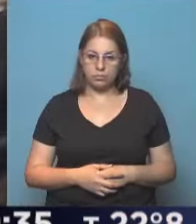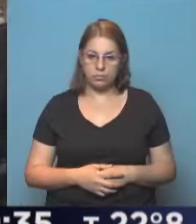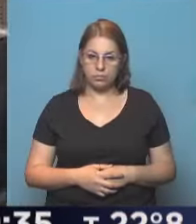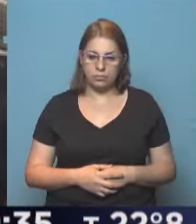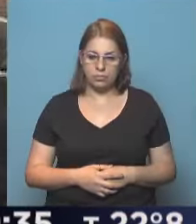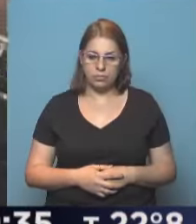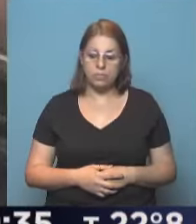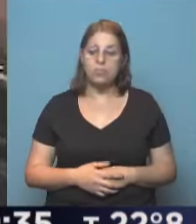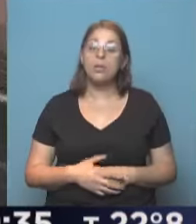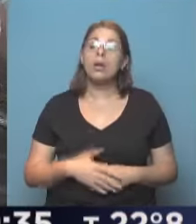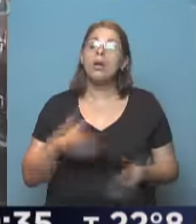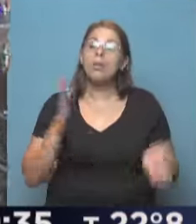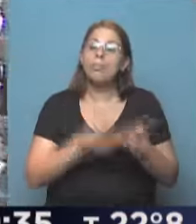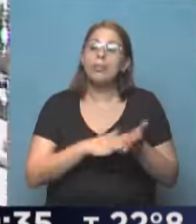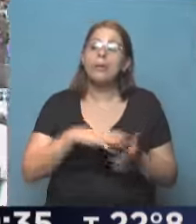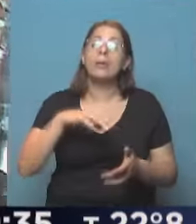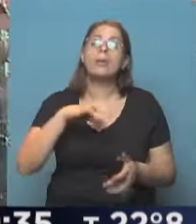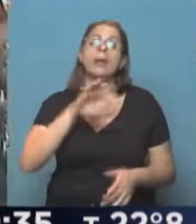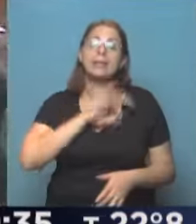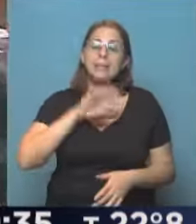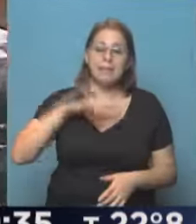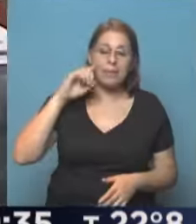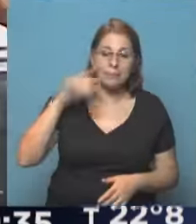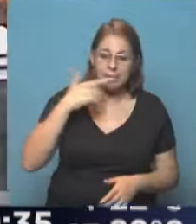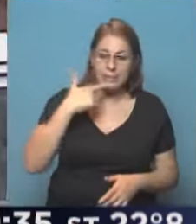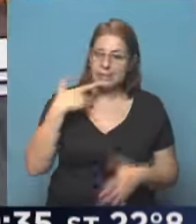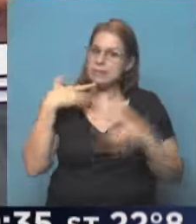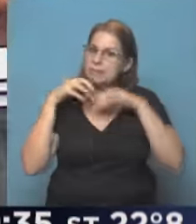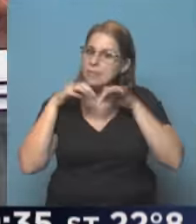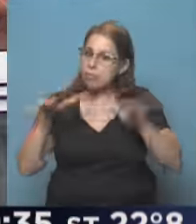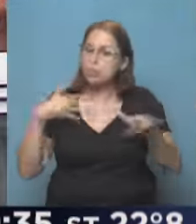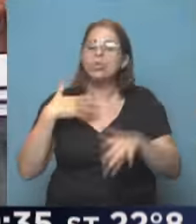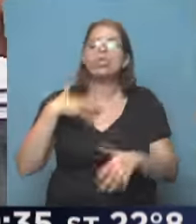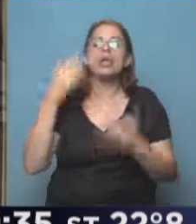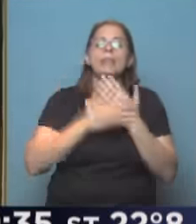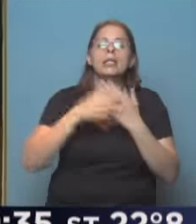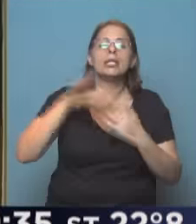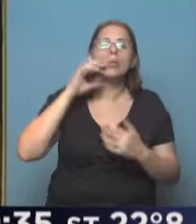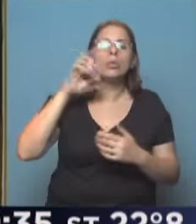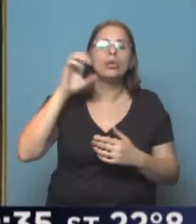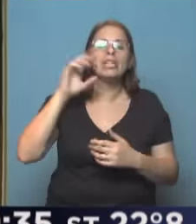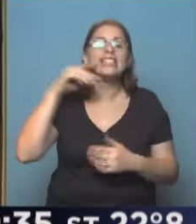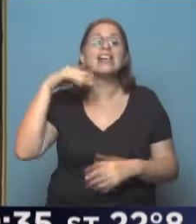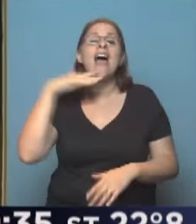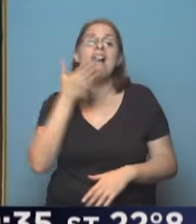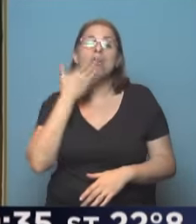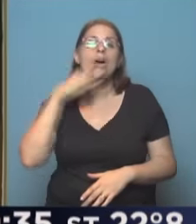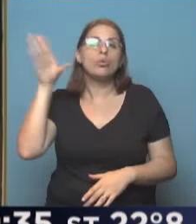Genera mucha repercusión las pruebas PISA, es un tema que nos hemos tratado esta mañana. Está Karin. Hablando el ministro Bullrich, vamos. Lo escuchamos.